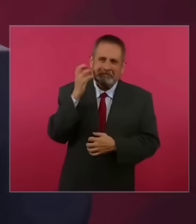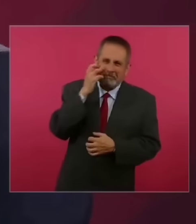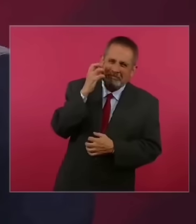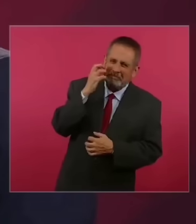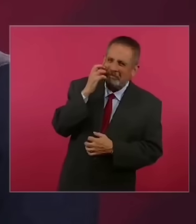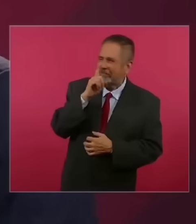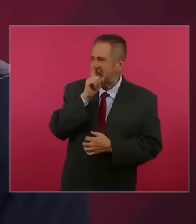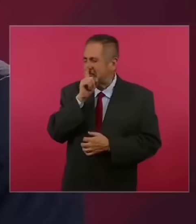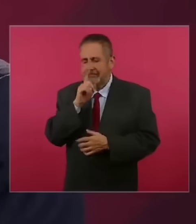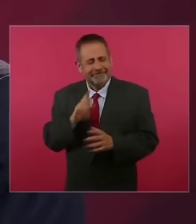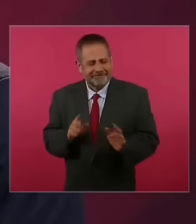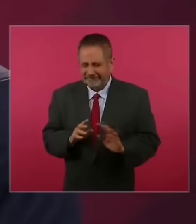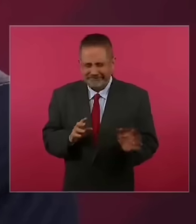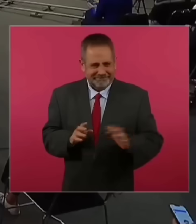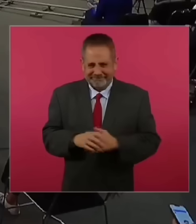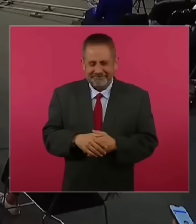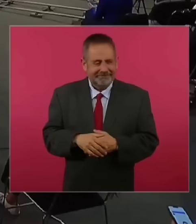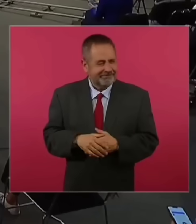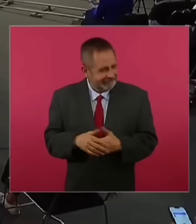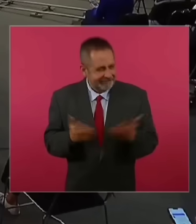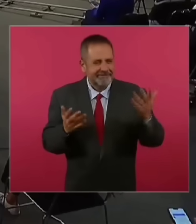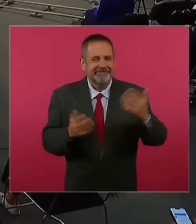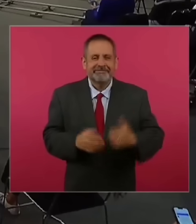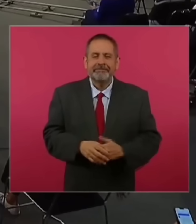así, tensos.